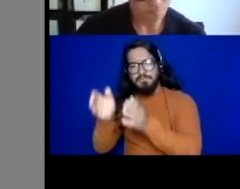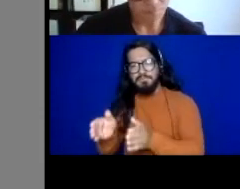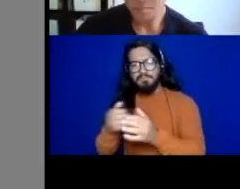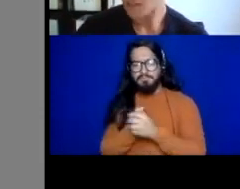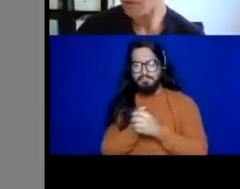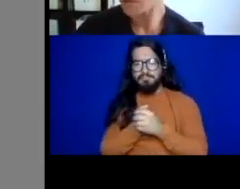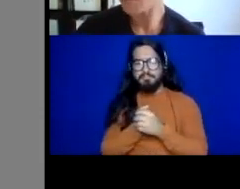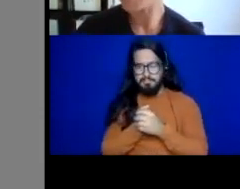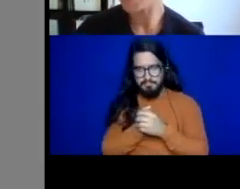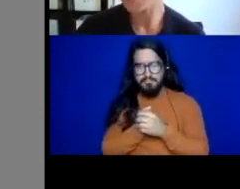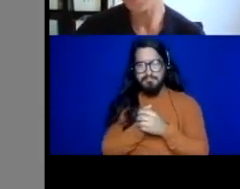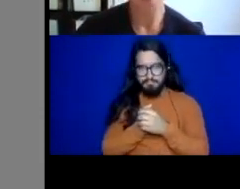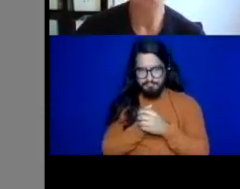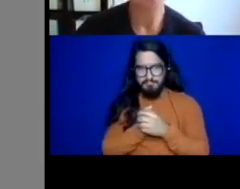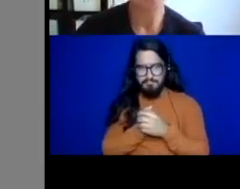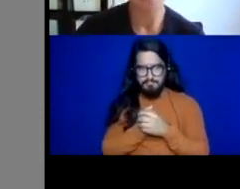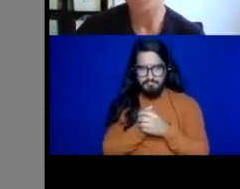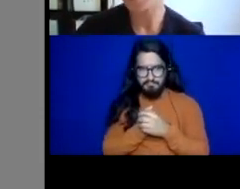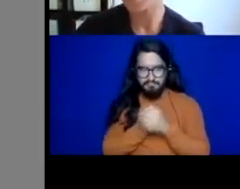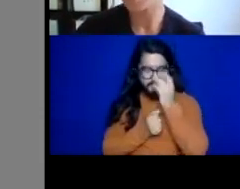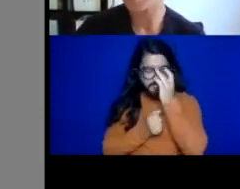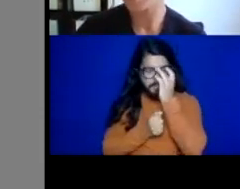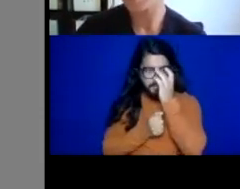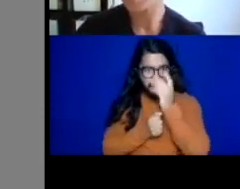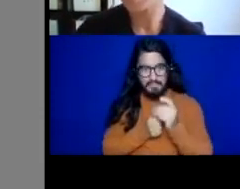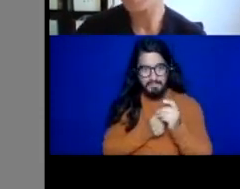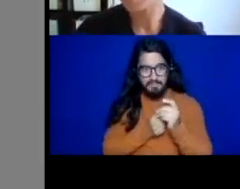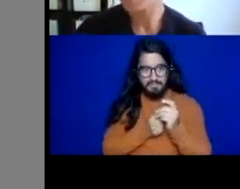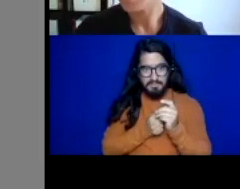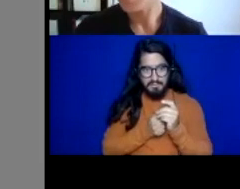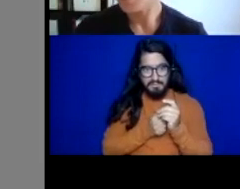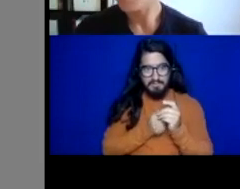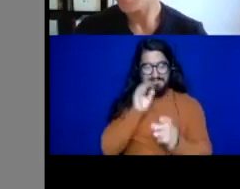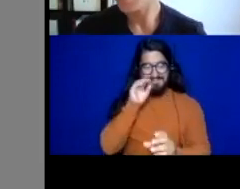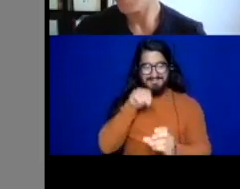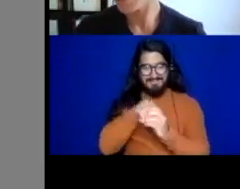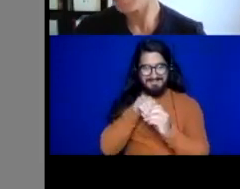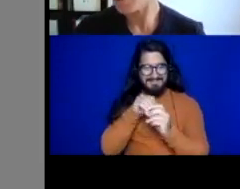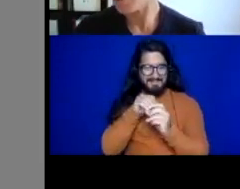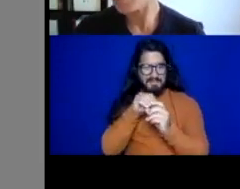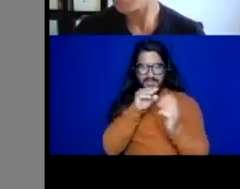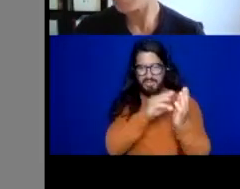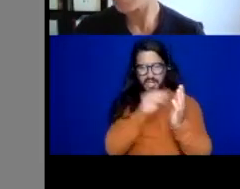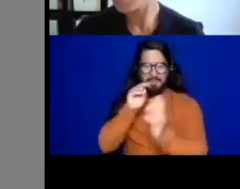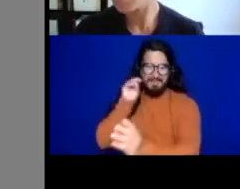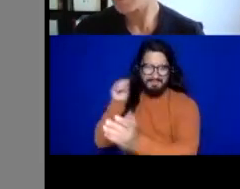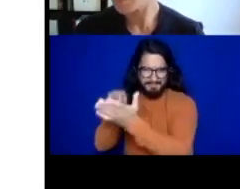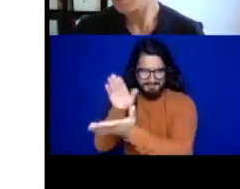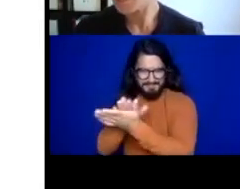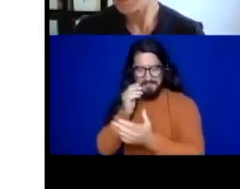y los voy a guardar a un software de manejar contraseñas.